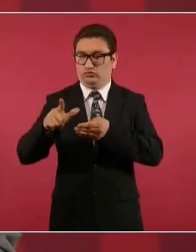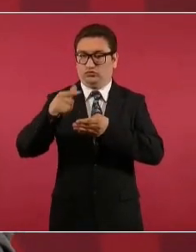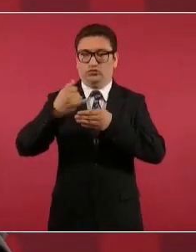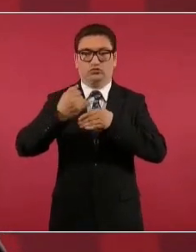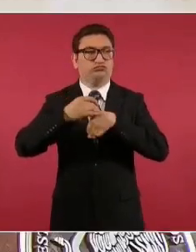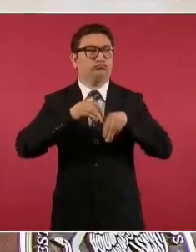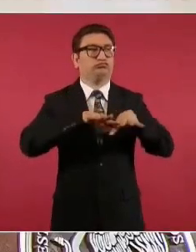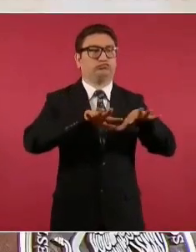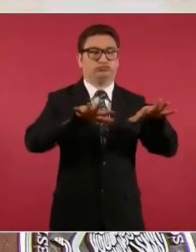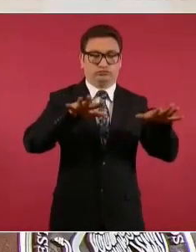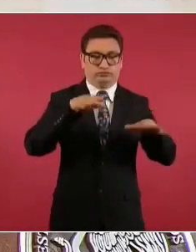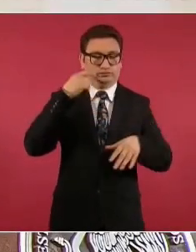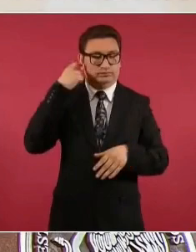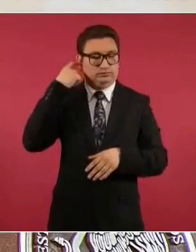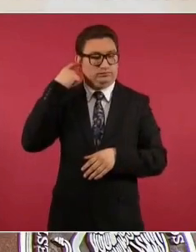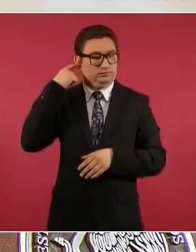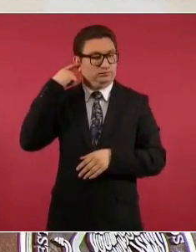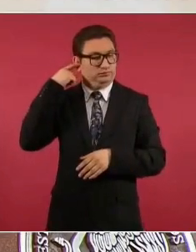como